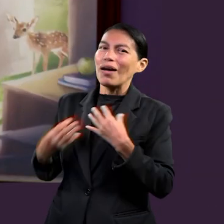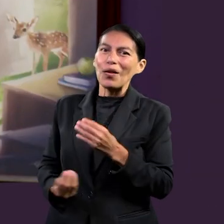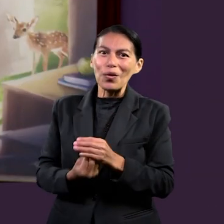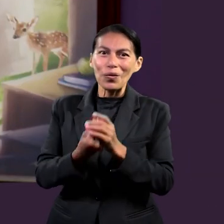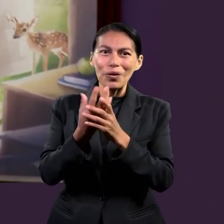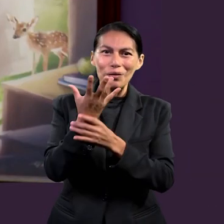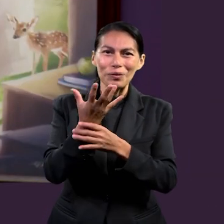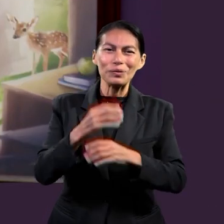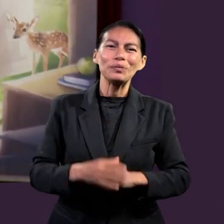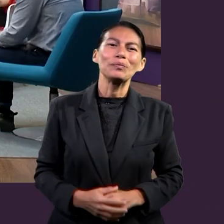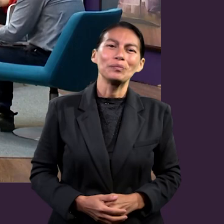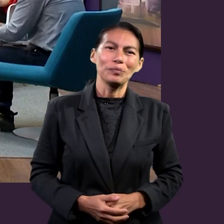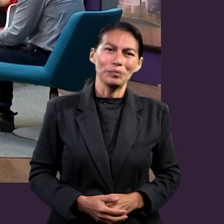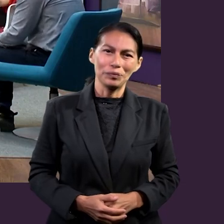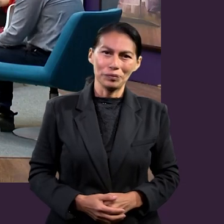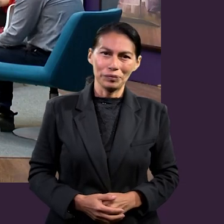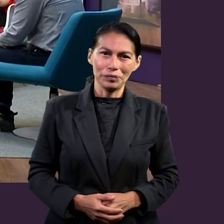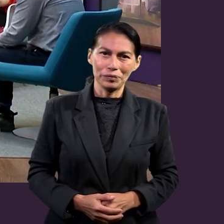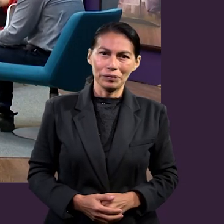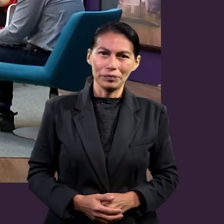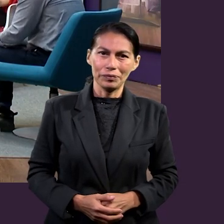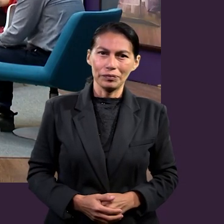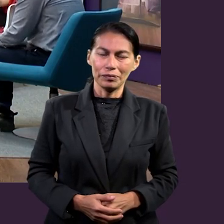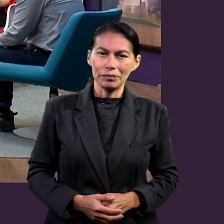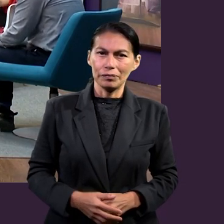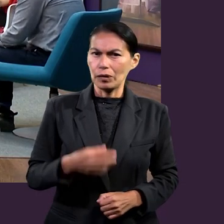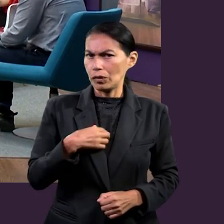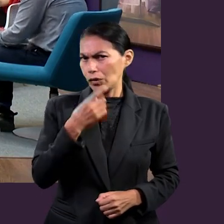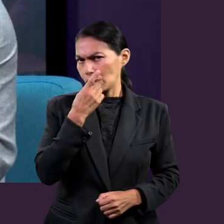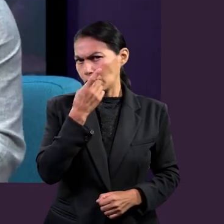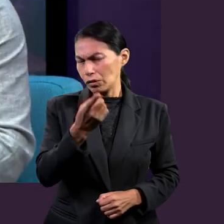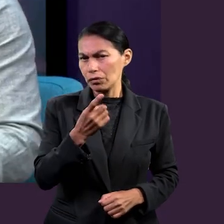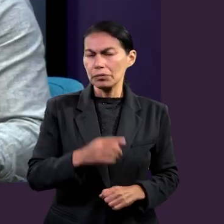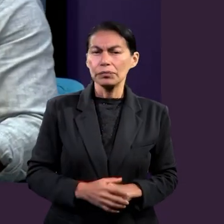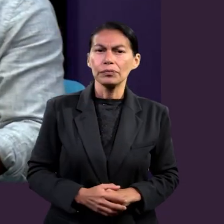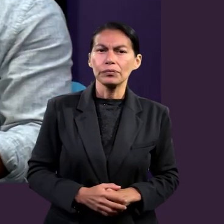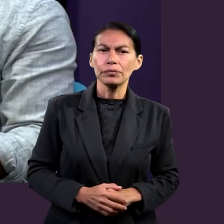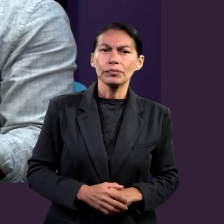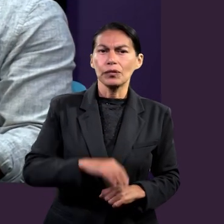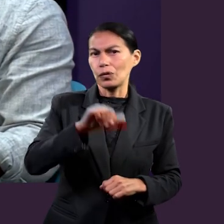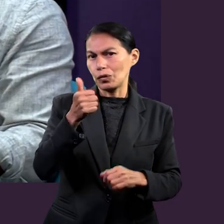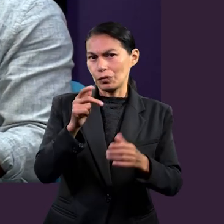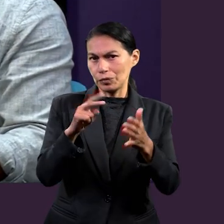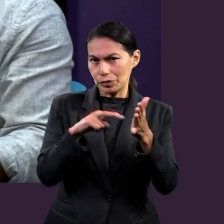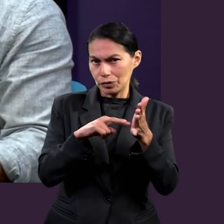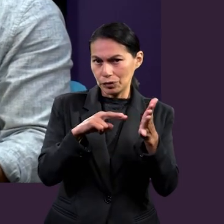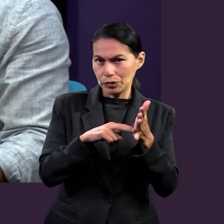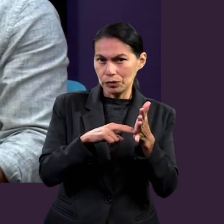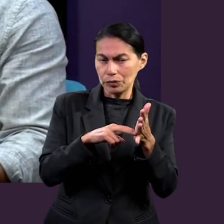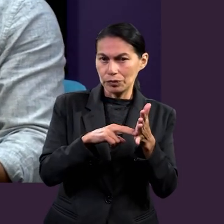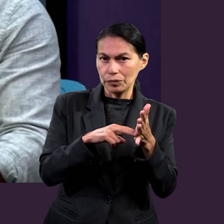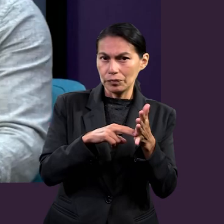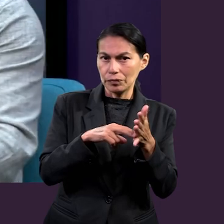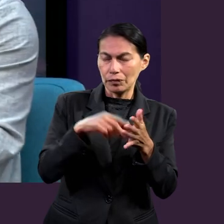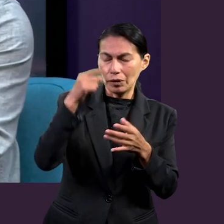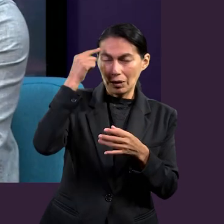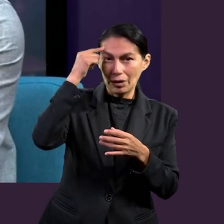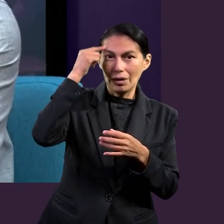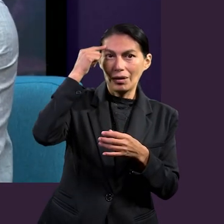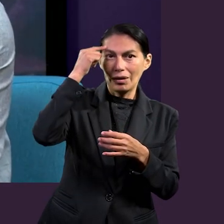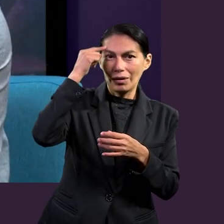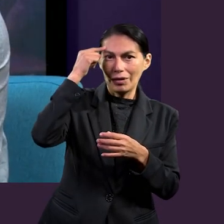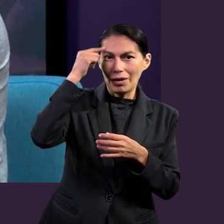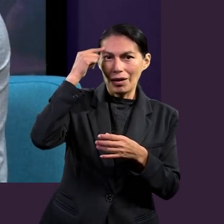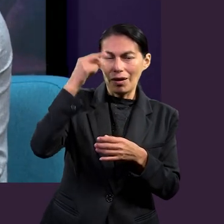también. Y junto a lo que estás diciendo, otro versículo que se me viene a la mente, es uno de mis favoritos igual,